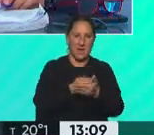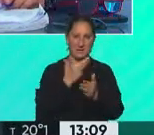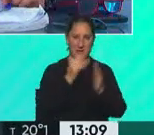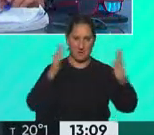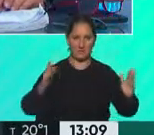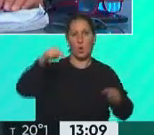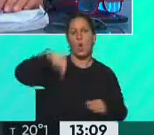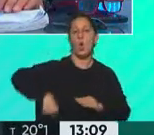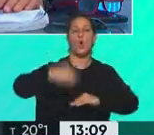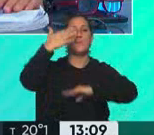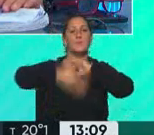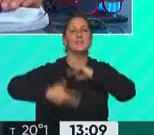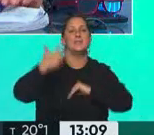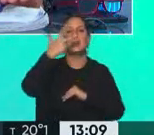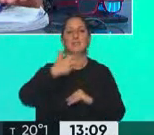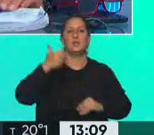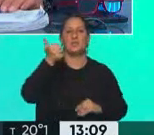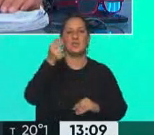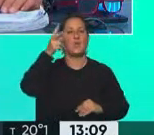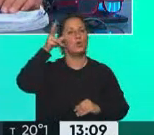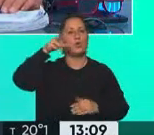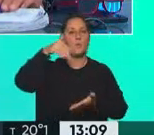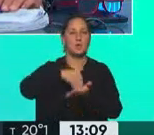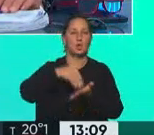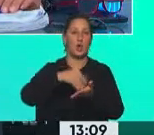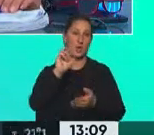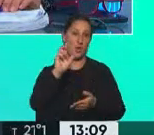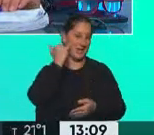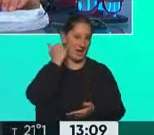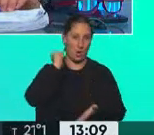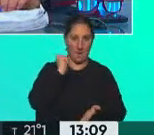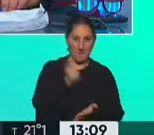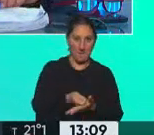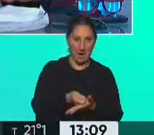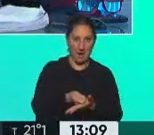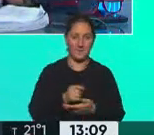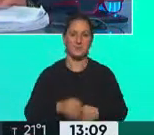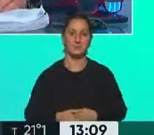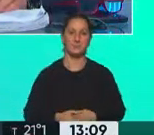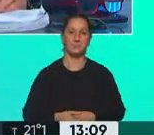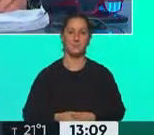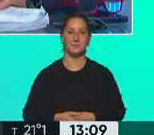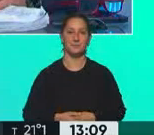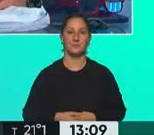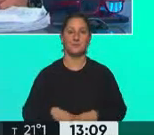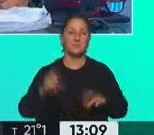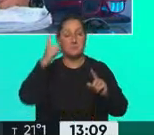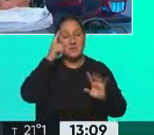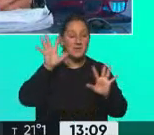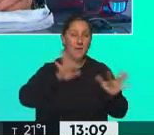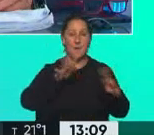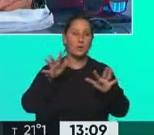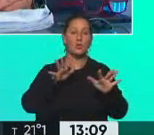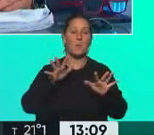hoy hubo un vencimiento de 368 millones dólares que se está pagando si éste se espera que